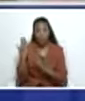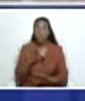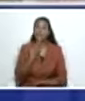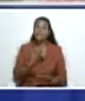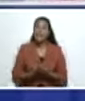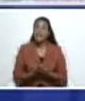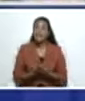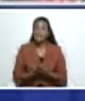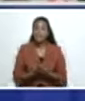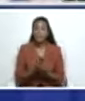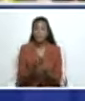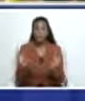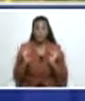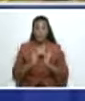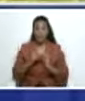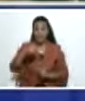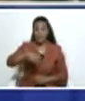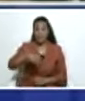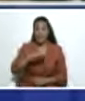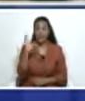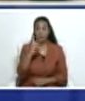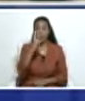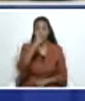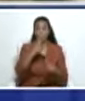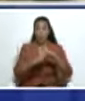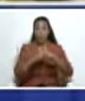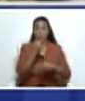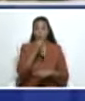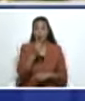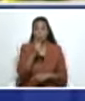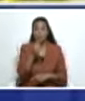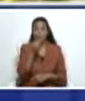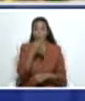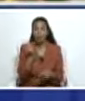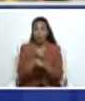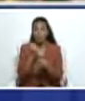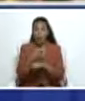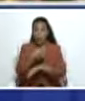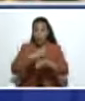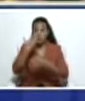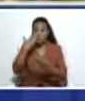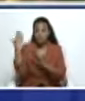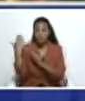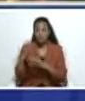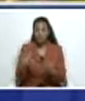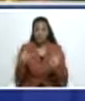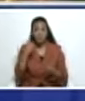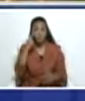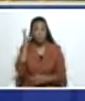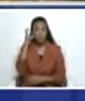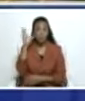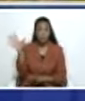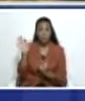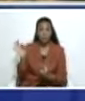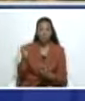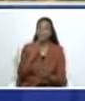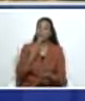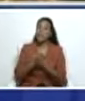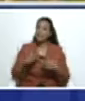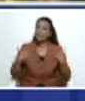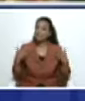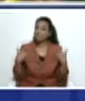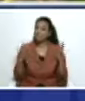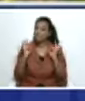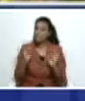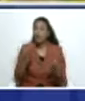El puesto de comando presidencial del 1x10, para que ustedes vean cómo vamos construyendo las cosas. Me alegra mucho